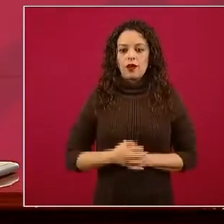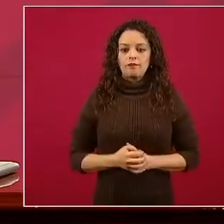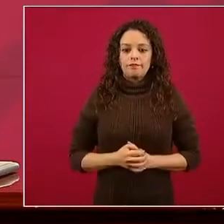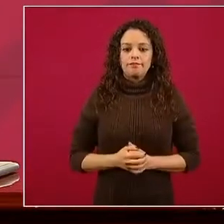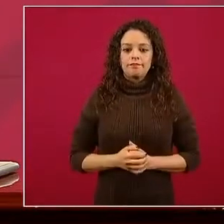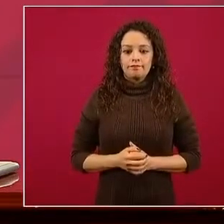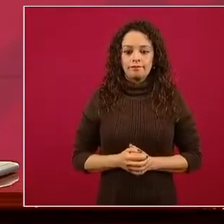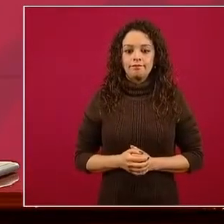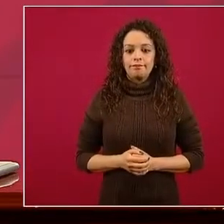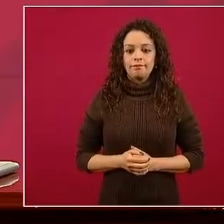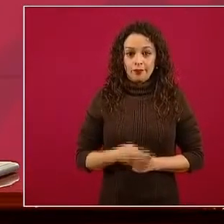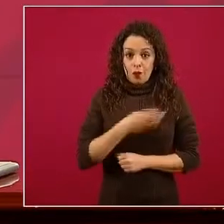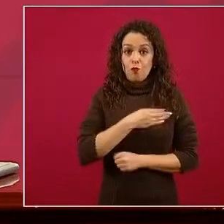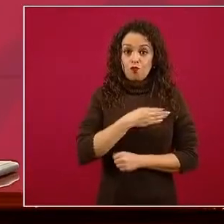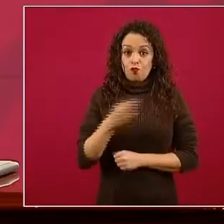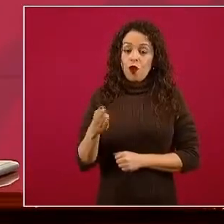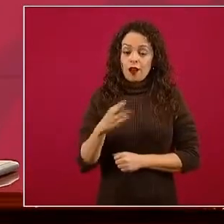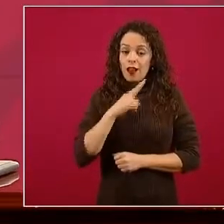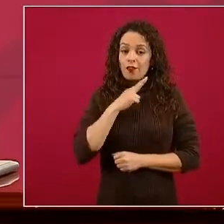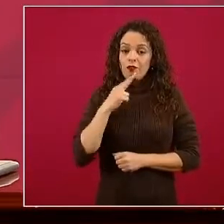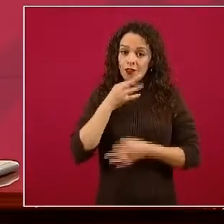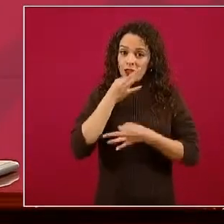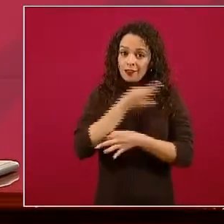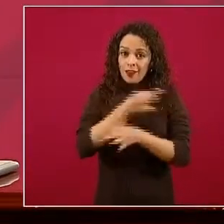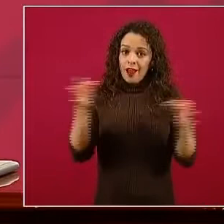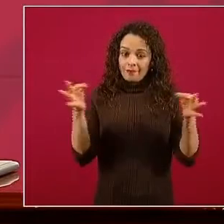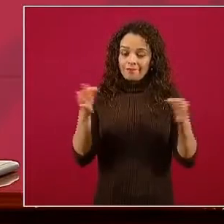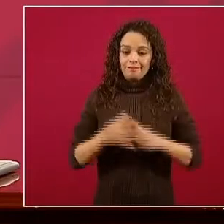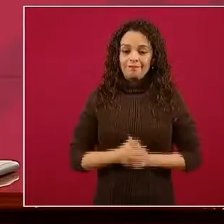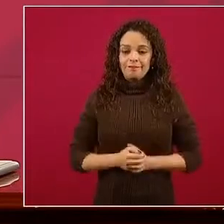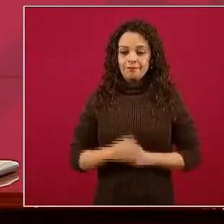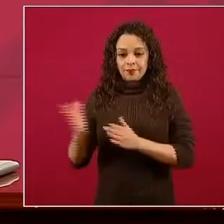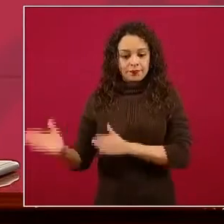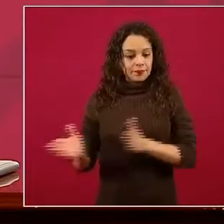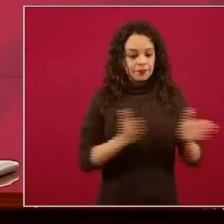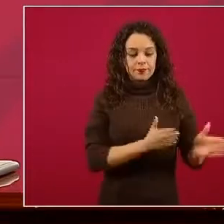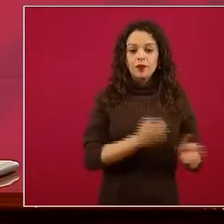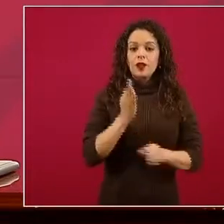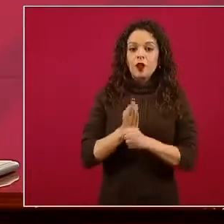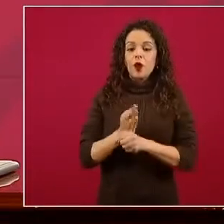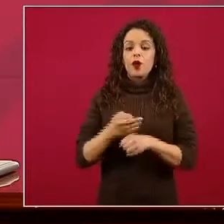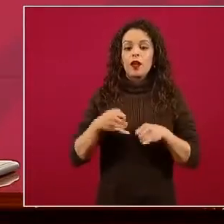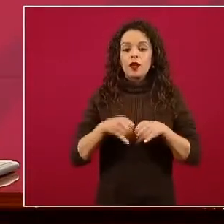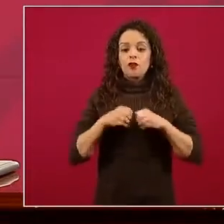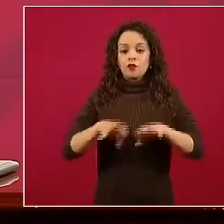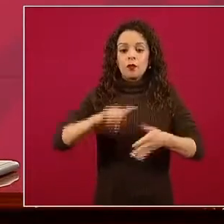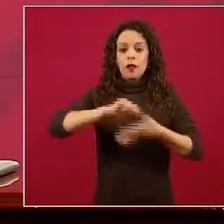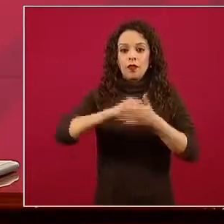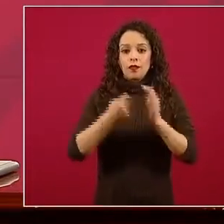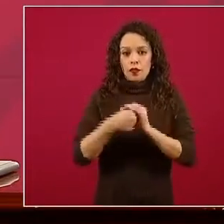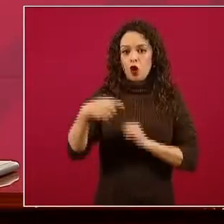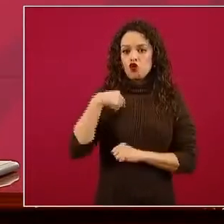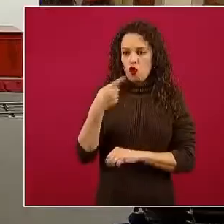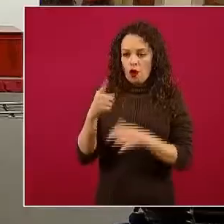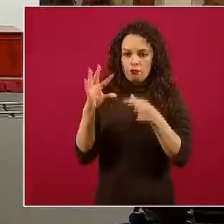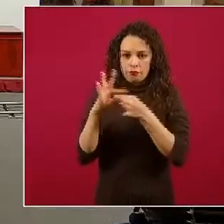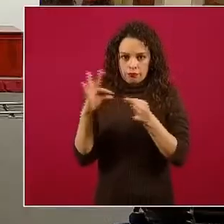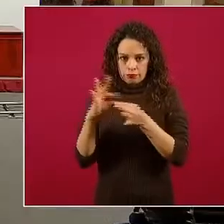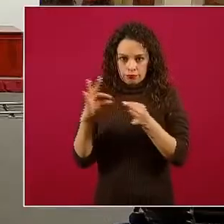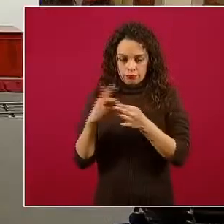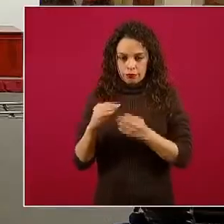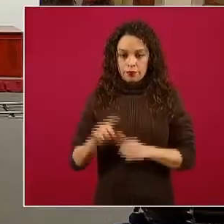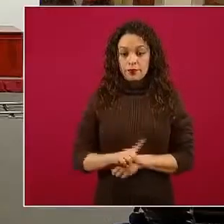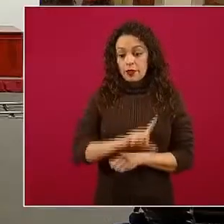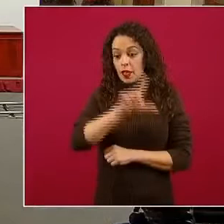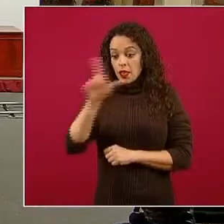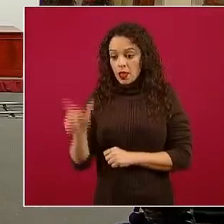Pfizer-BioNTech. Buena noticia. Vamos a pasar al informe técnico que presentaré yo mismo. Enseguida comentaremos un punto